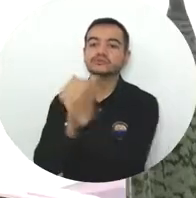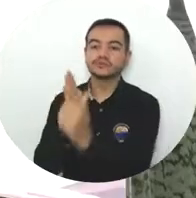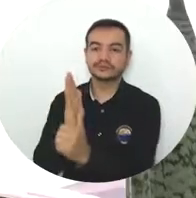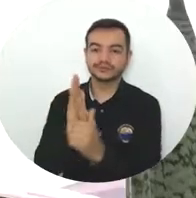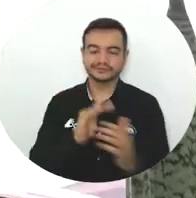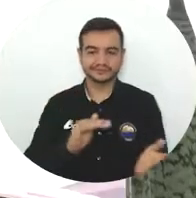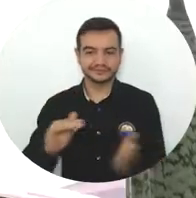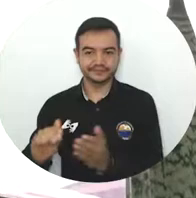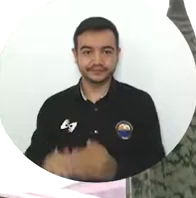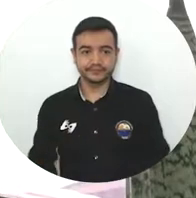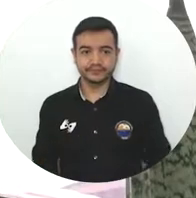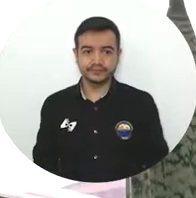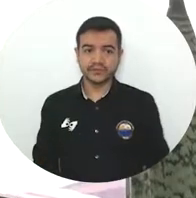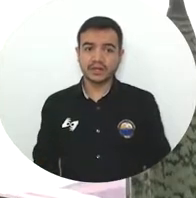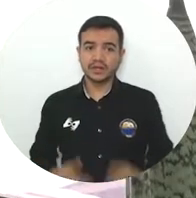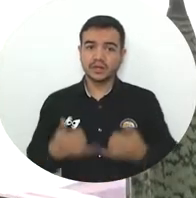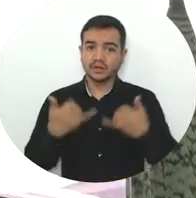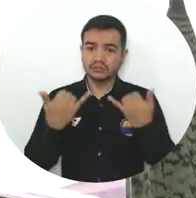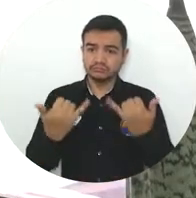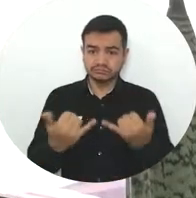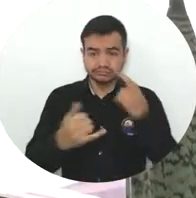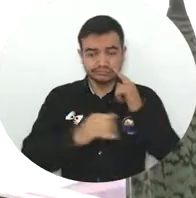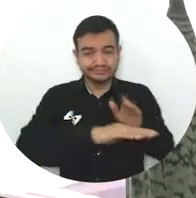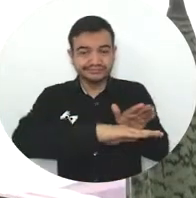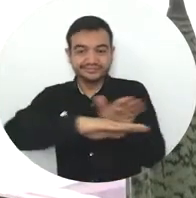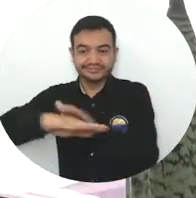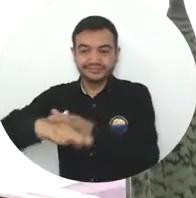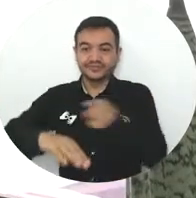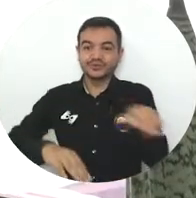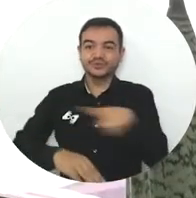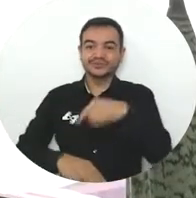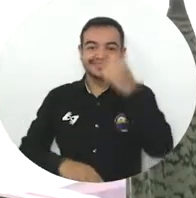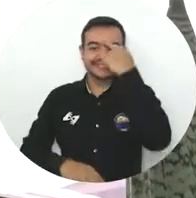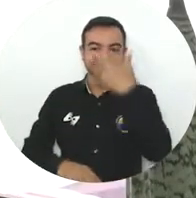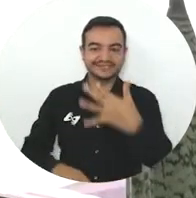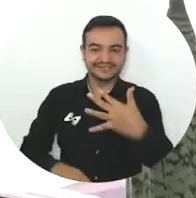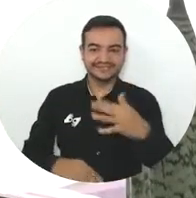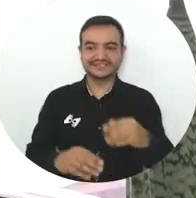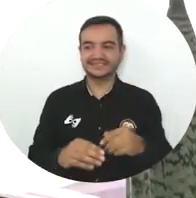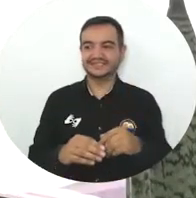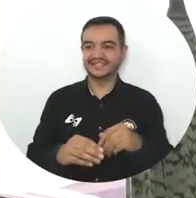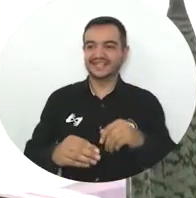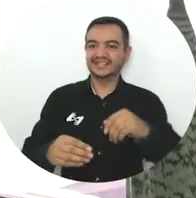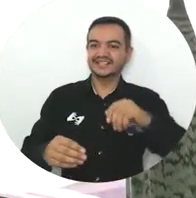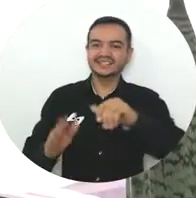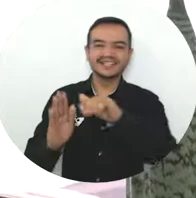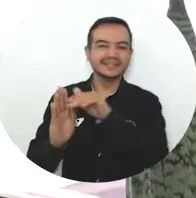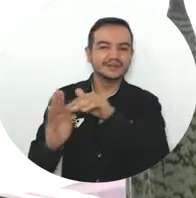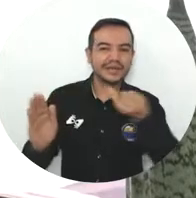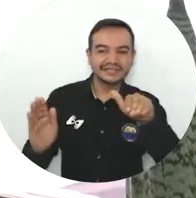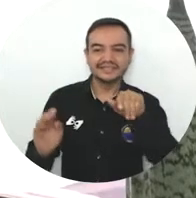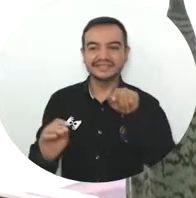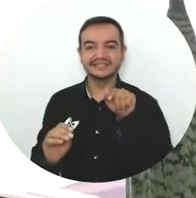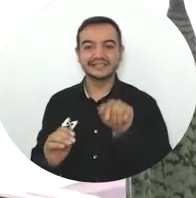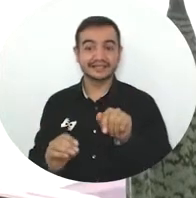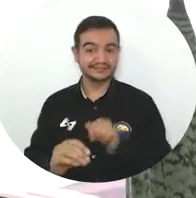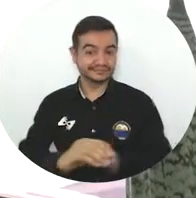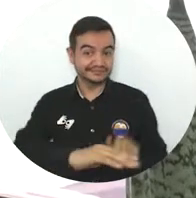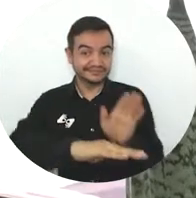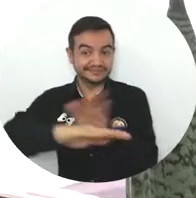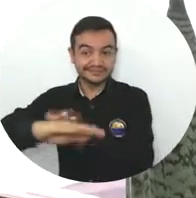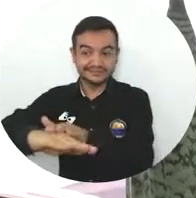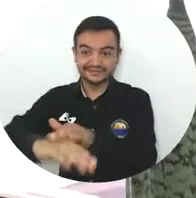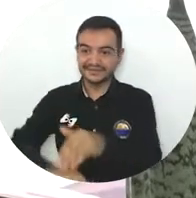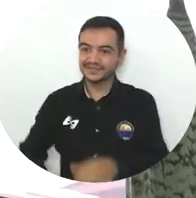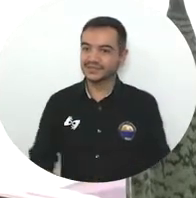satisfacción queremos que la comunidad samaria magdalenense sepa que en esa reunión